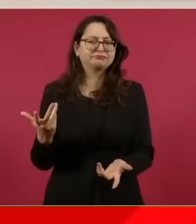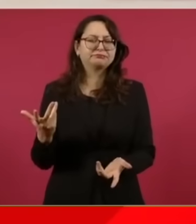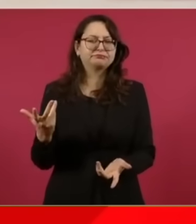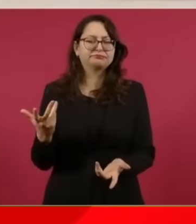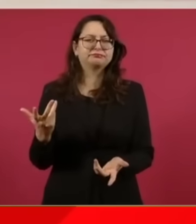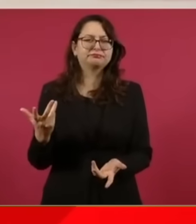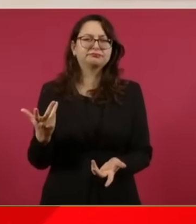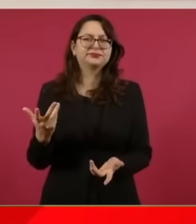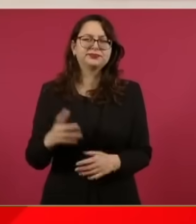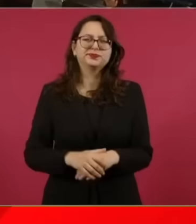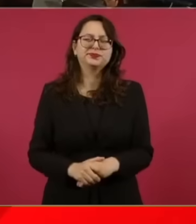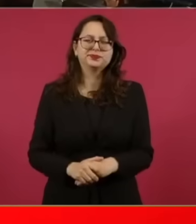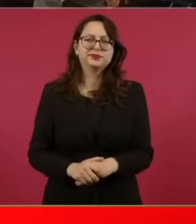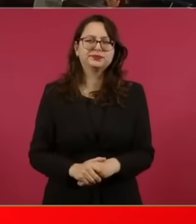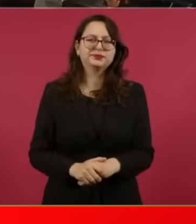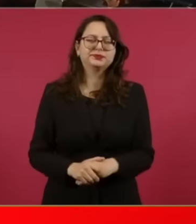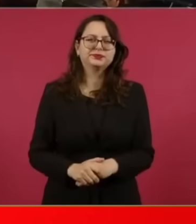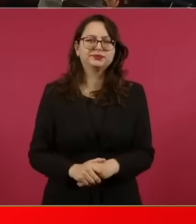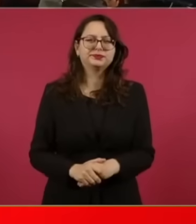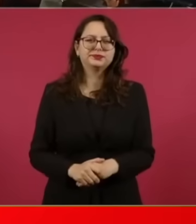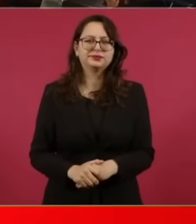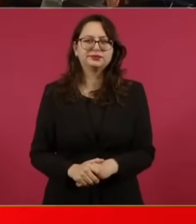sino por